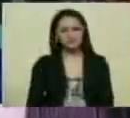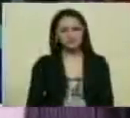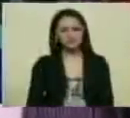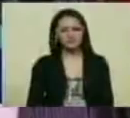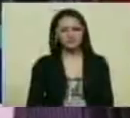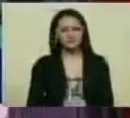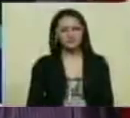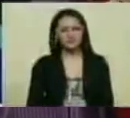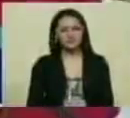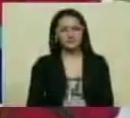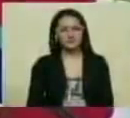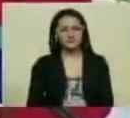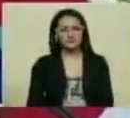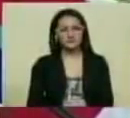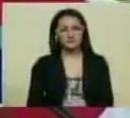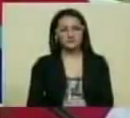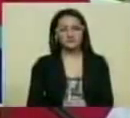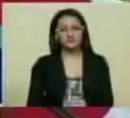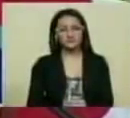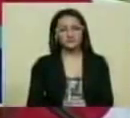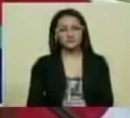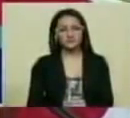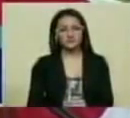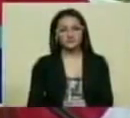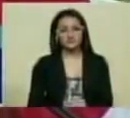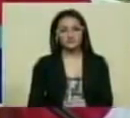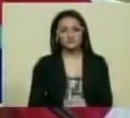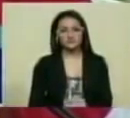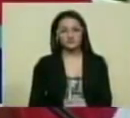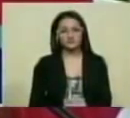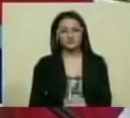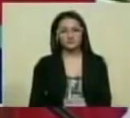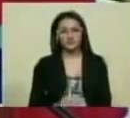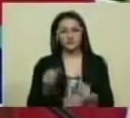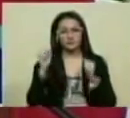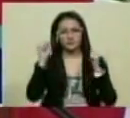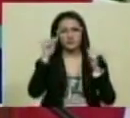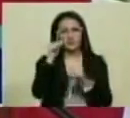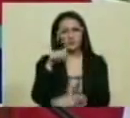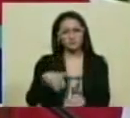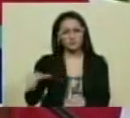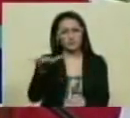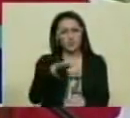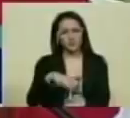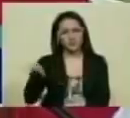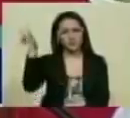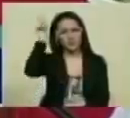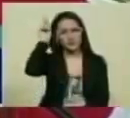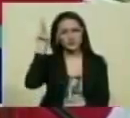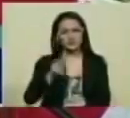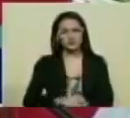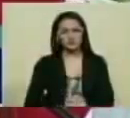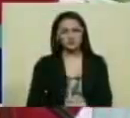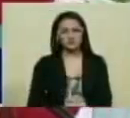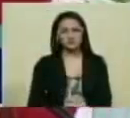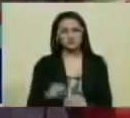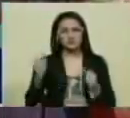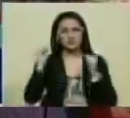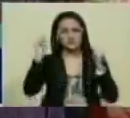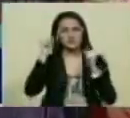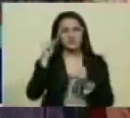Vamos buenas ahora tardes, a escuchar ¿cómo están? Al primer vicepresidente del Partido Socialista Unido de Venezuela, Diosdado Cabello Rondón. ¡Que viva la